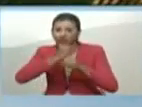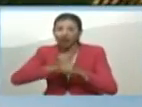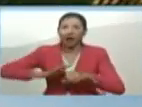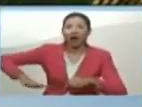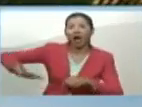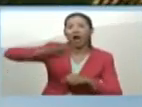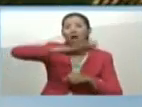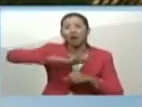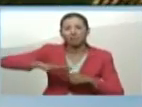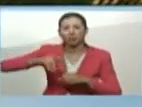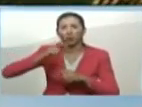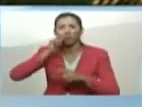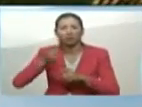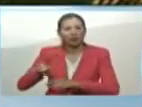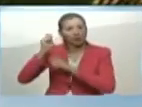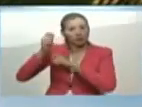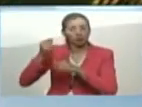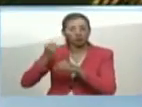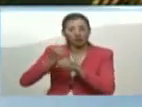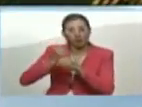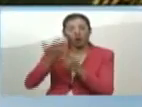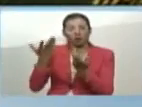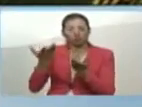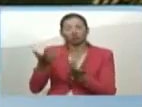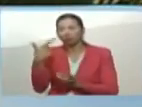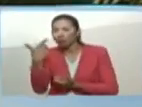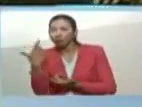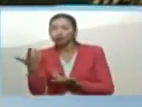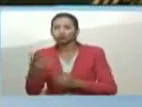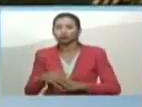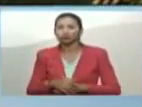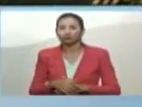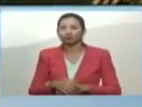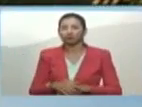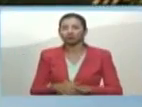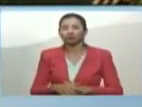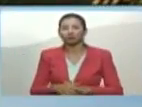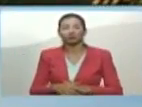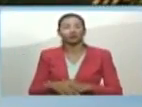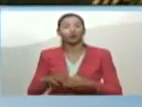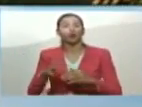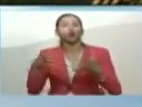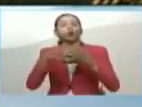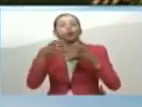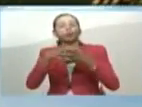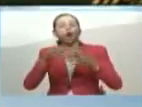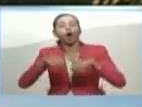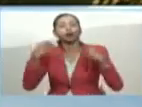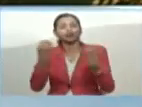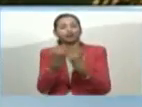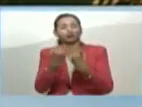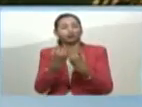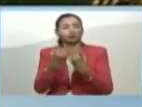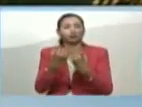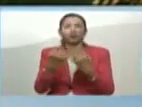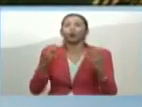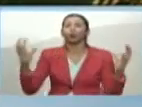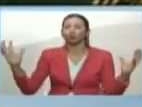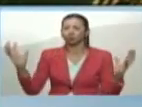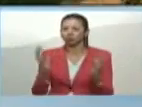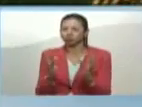campesina, pescador, pescadora, busque también su organización de movimiento de base, su frente de